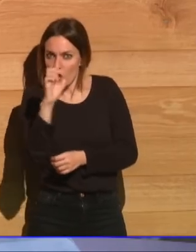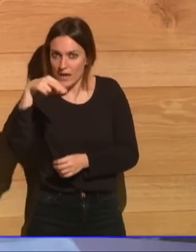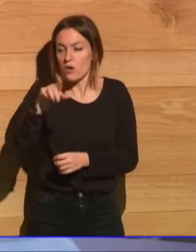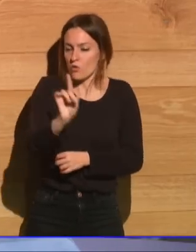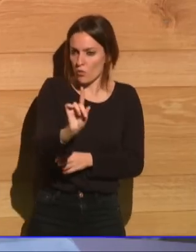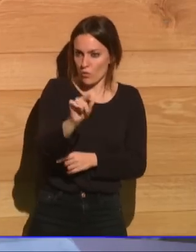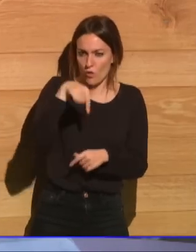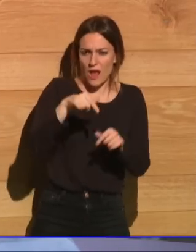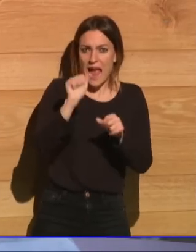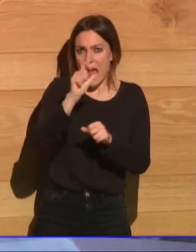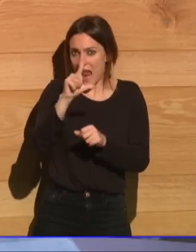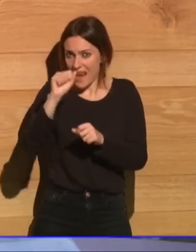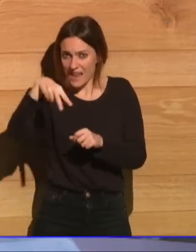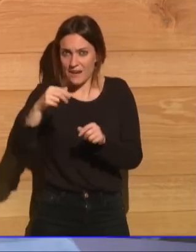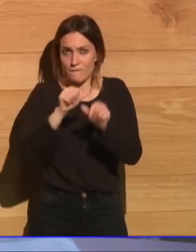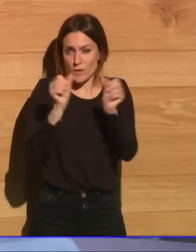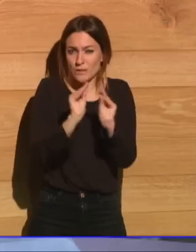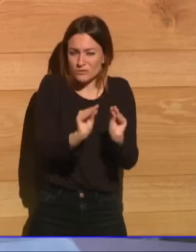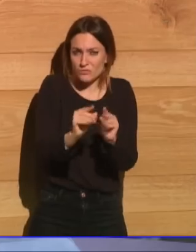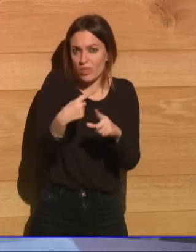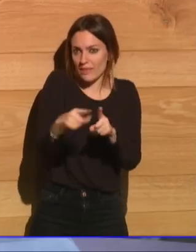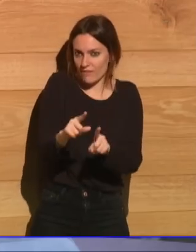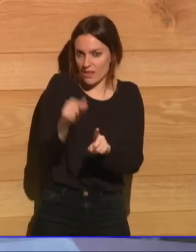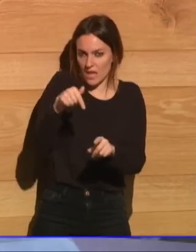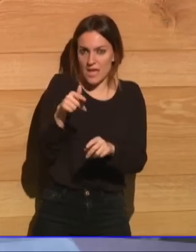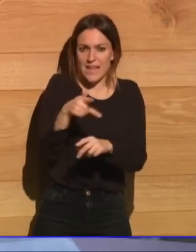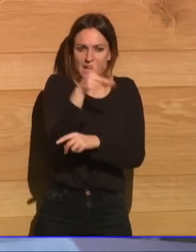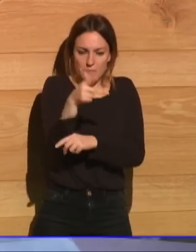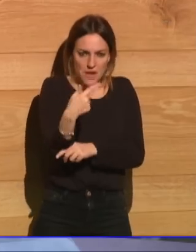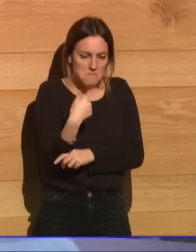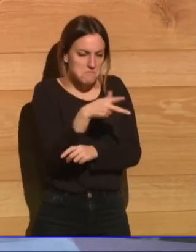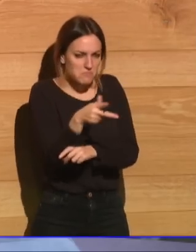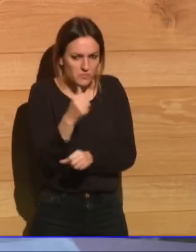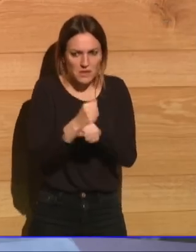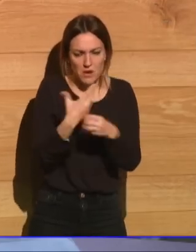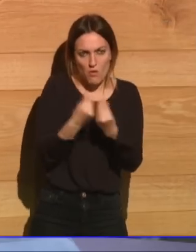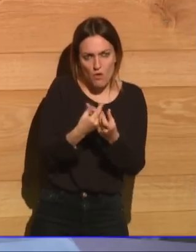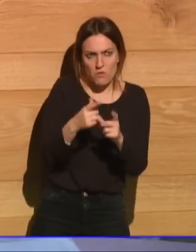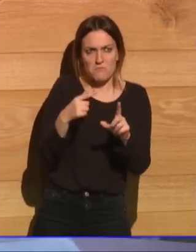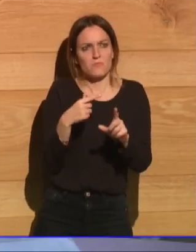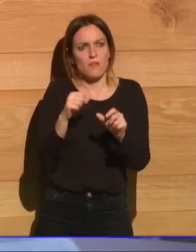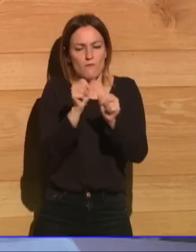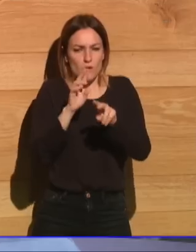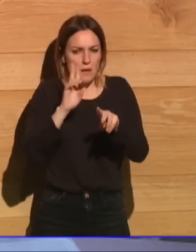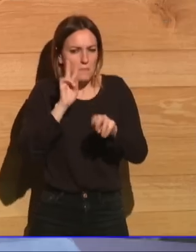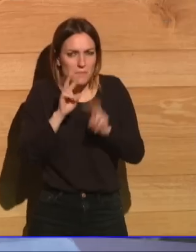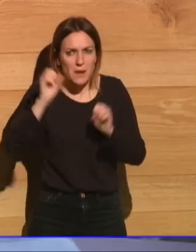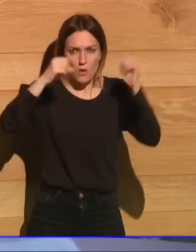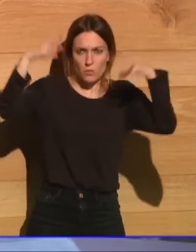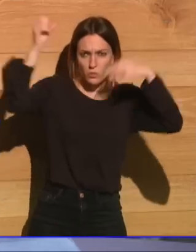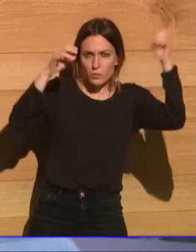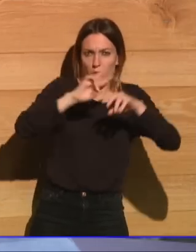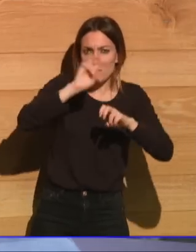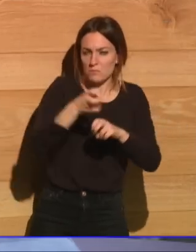Él no trabaja de esa manera. Él trabaja desde las posiciones de cámara, desde las selecciones de lentes y desde el manejo de la luz. Y